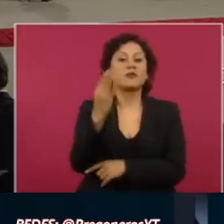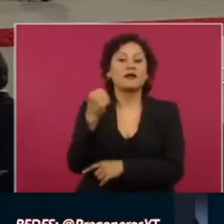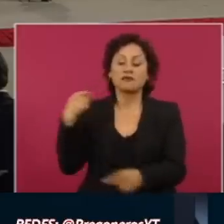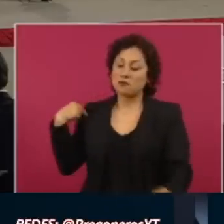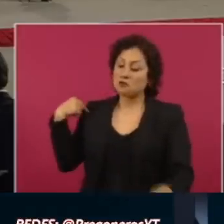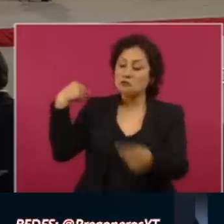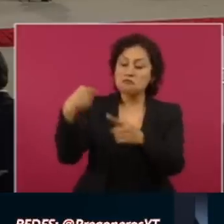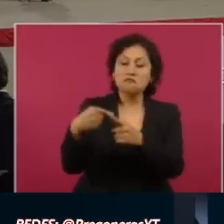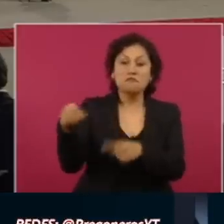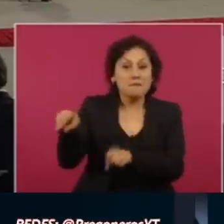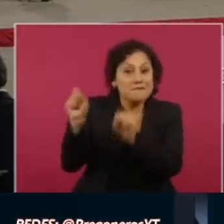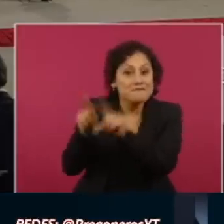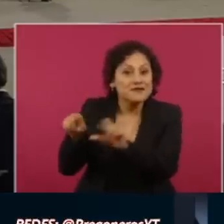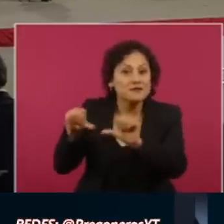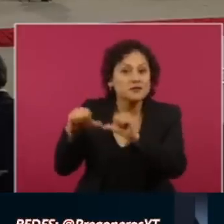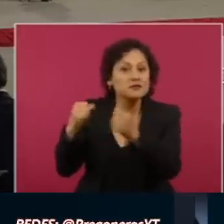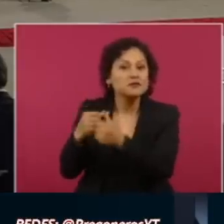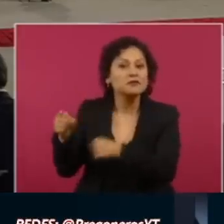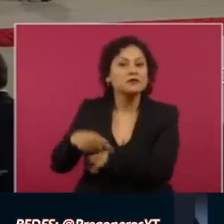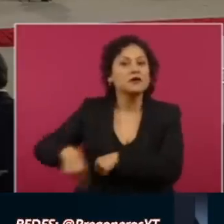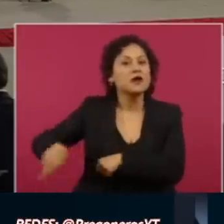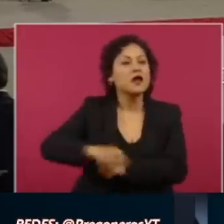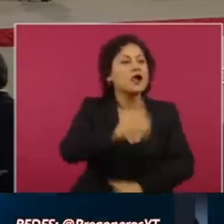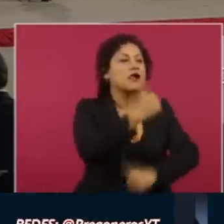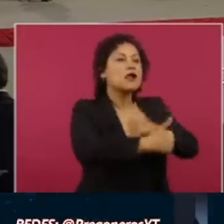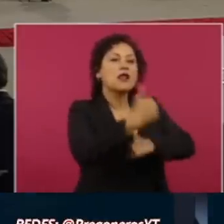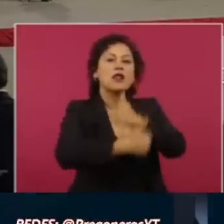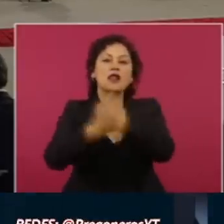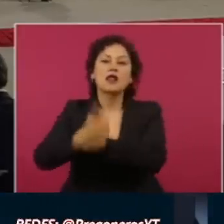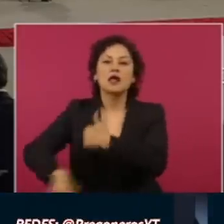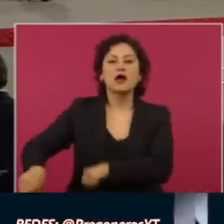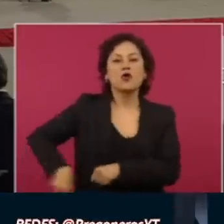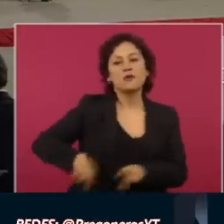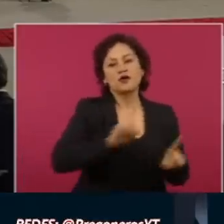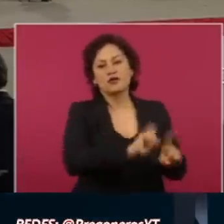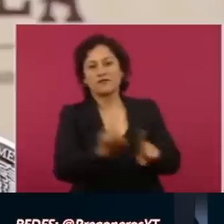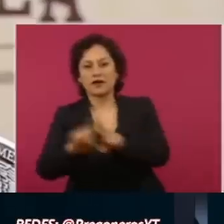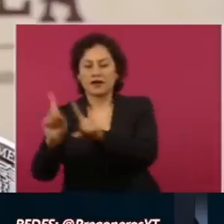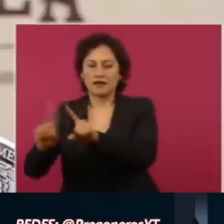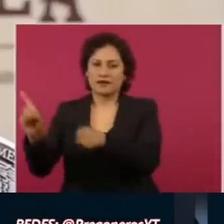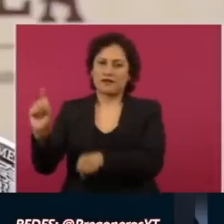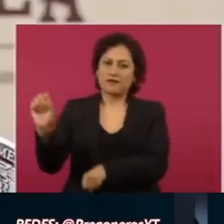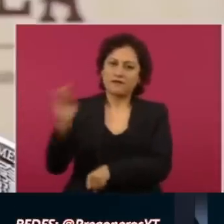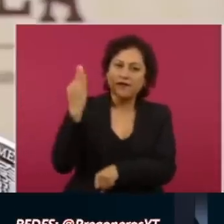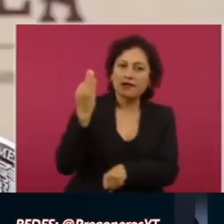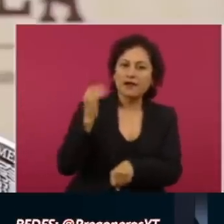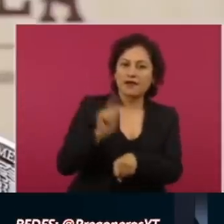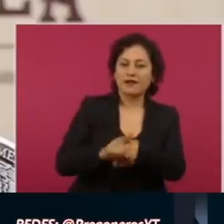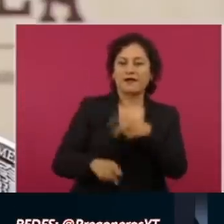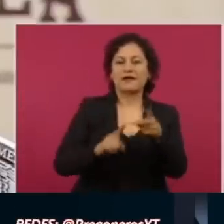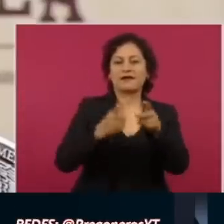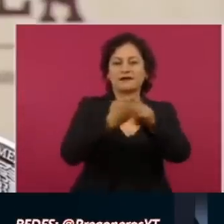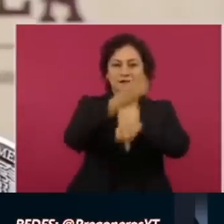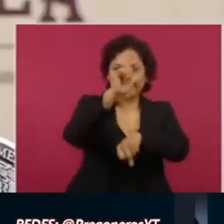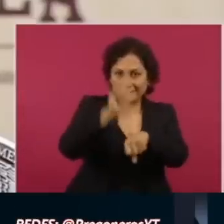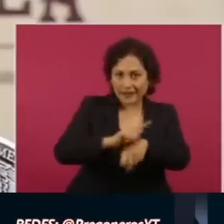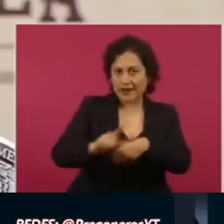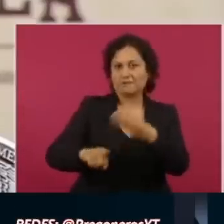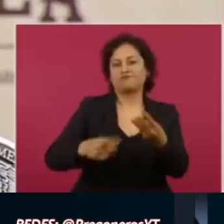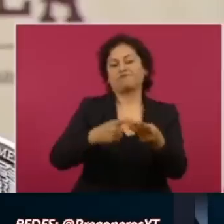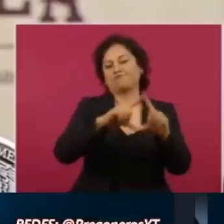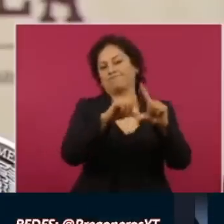aval de numerosas licitaciones de los gobiernos federal estatal y municipal y hay que decirlo también de corrupciones